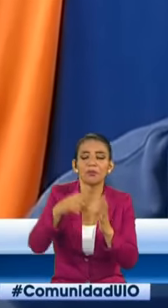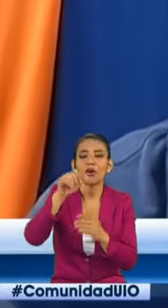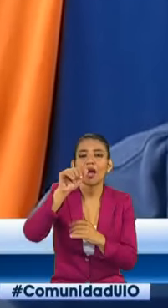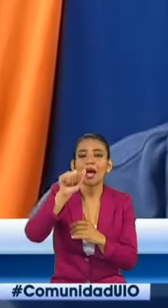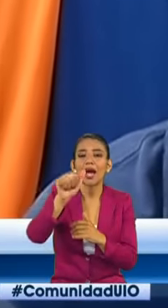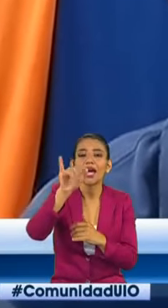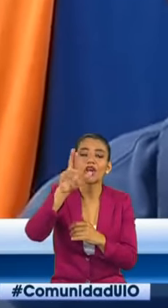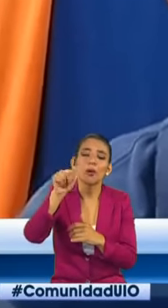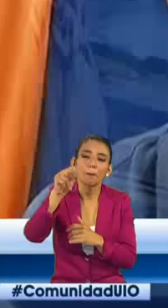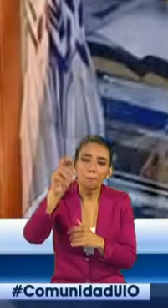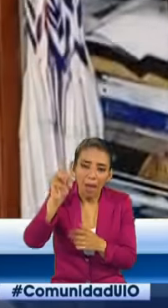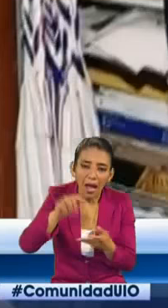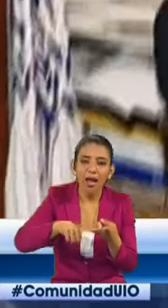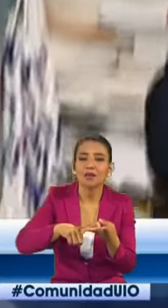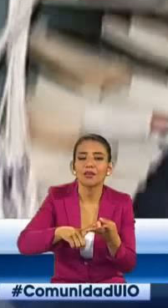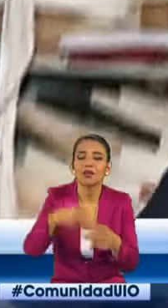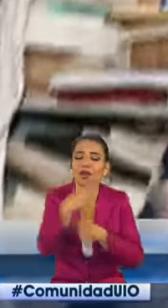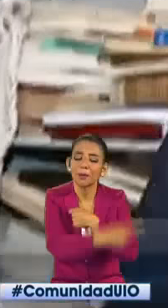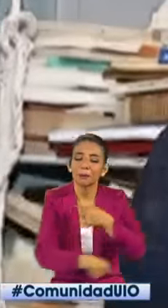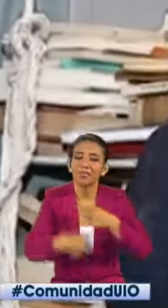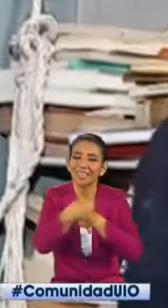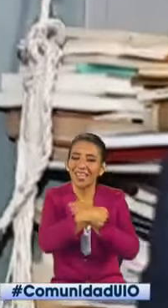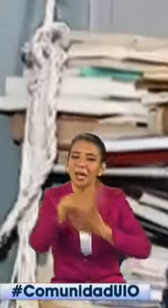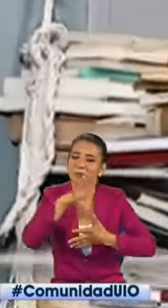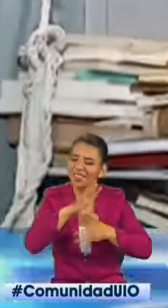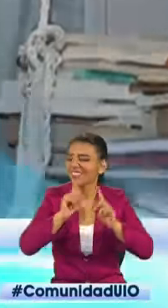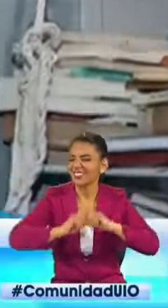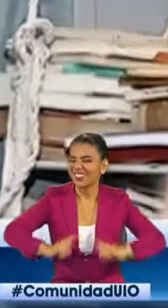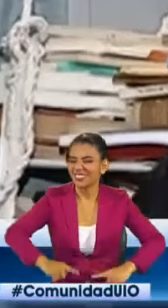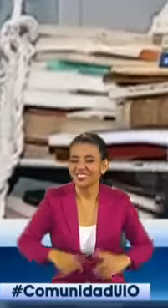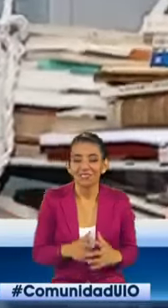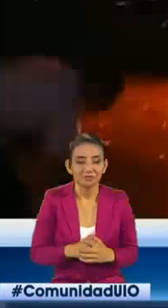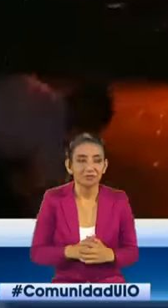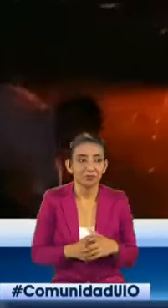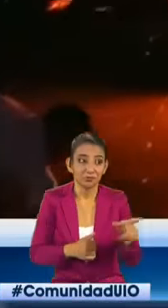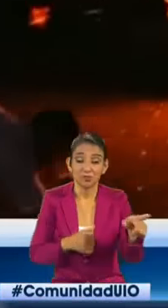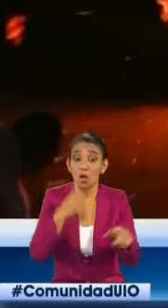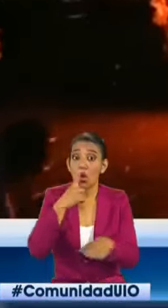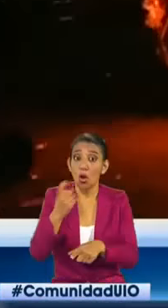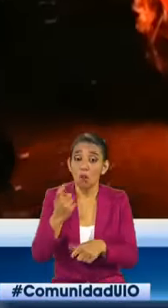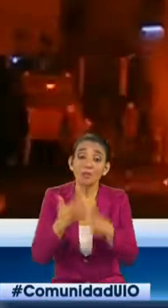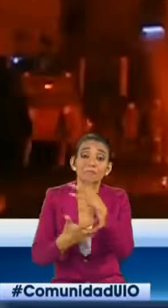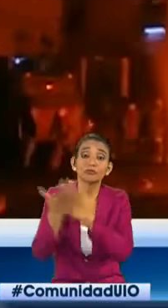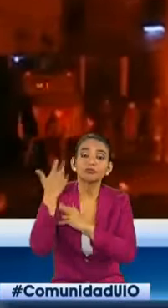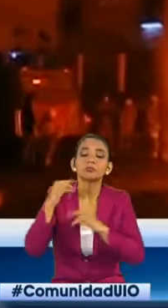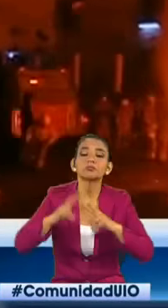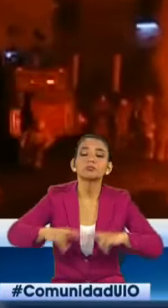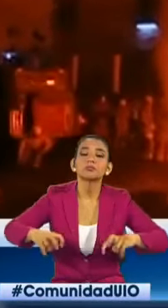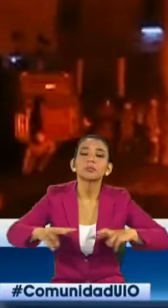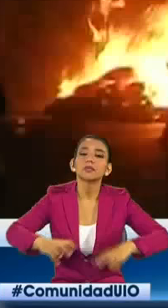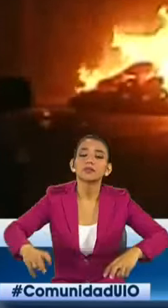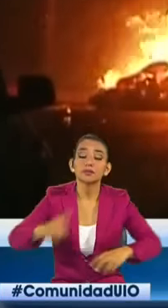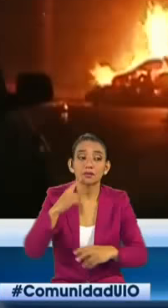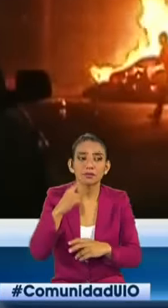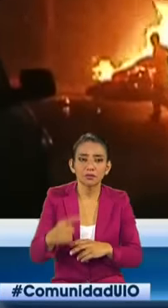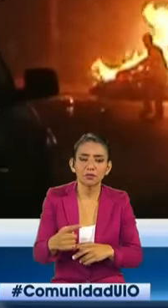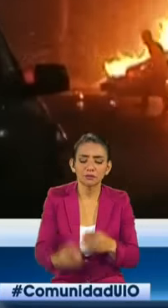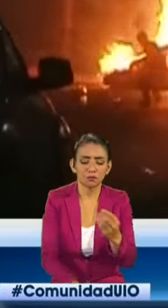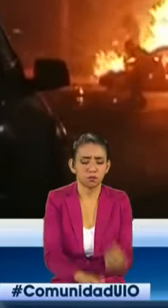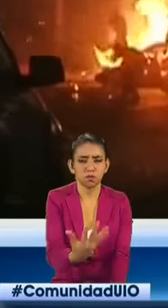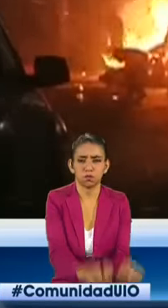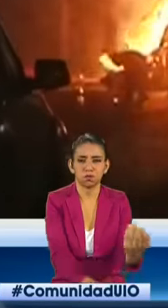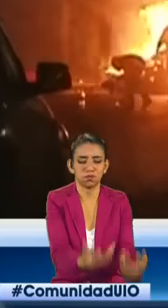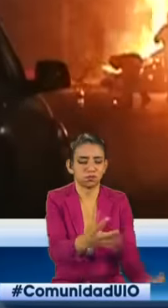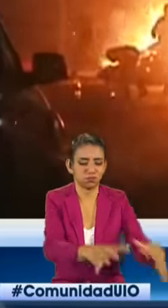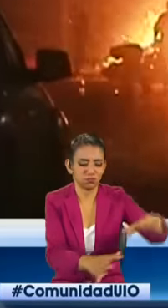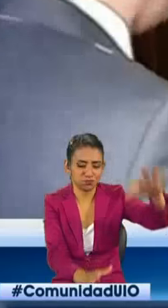el Capitán América. Wilmer Ordóñez es historiador y gestor cultural. Cuenta que la tradición de la quema de años viejos